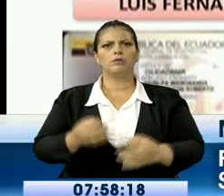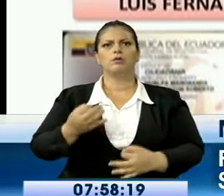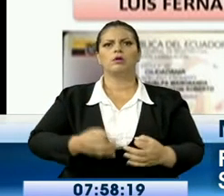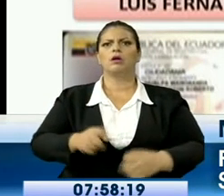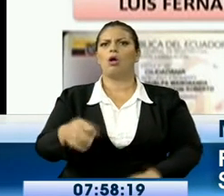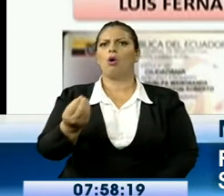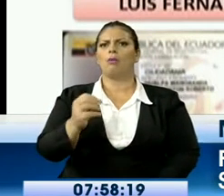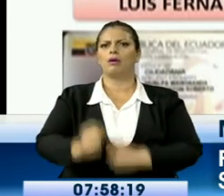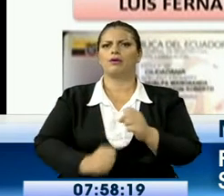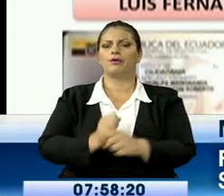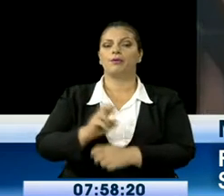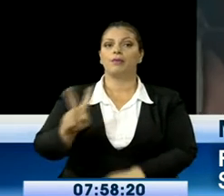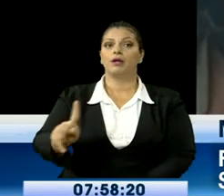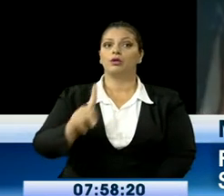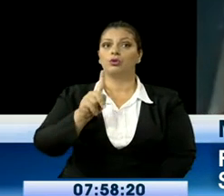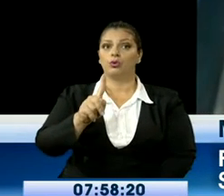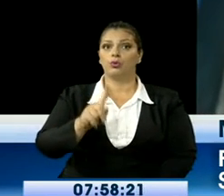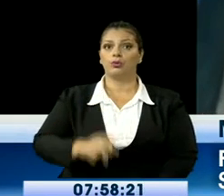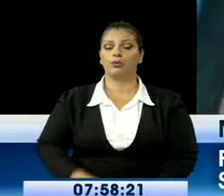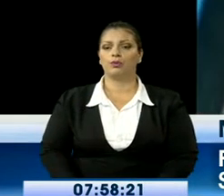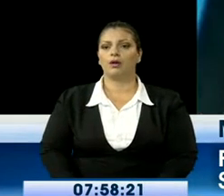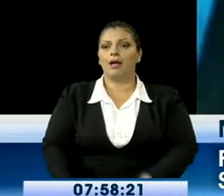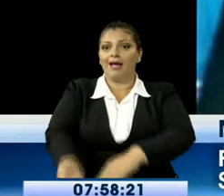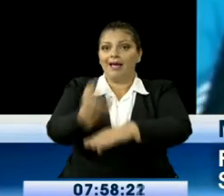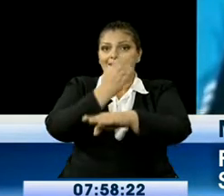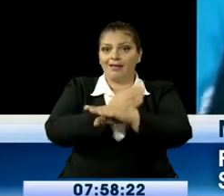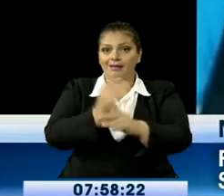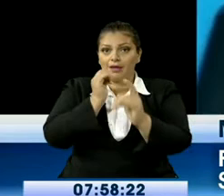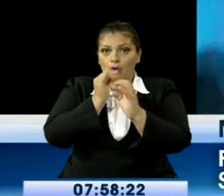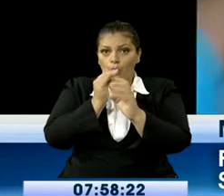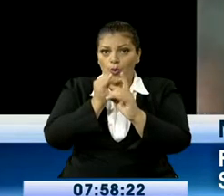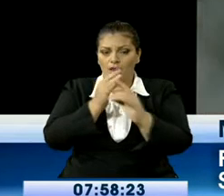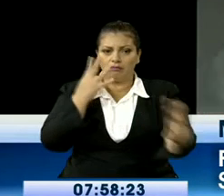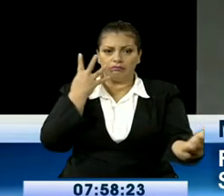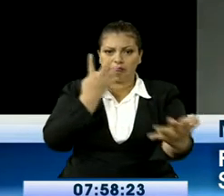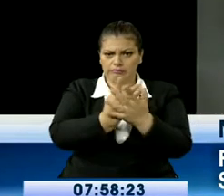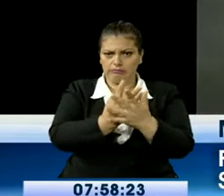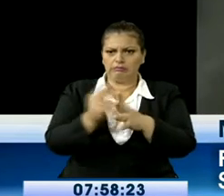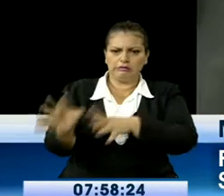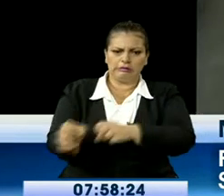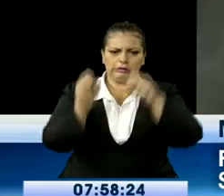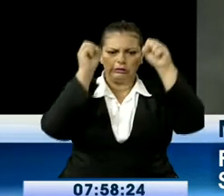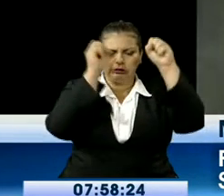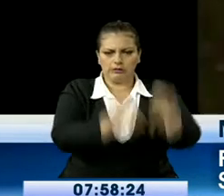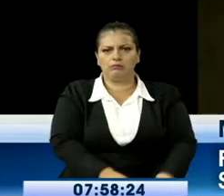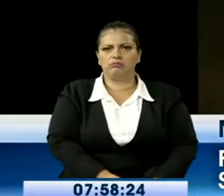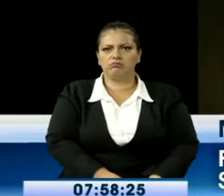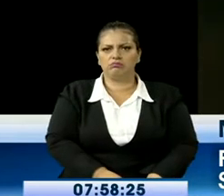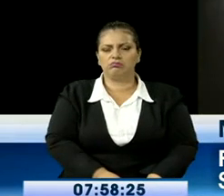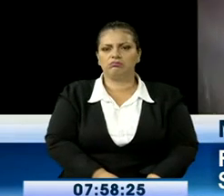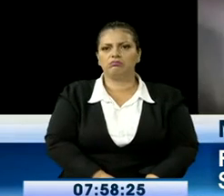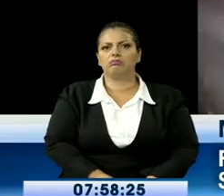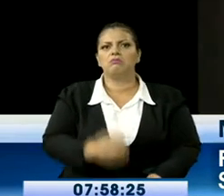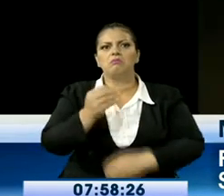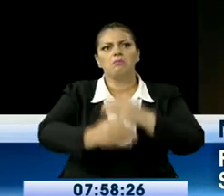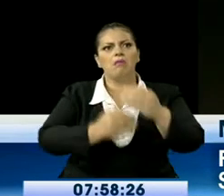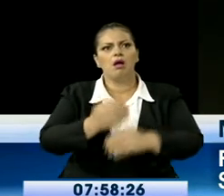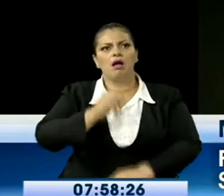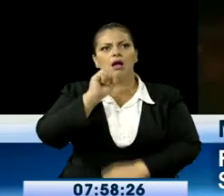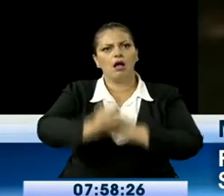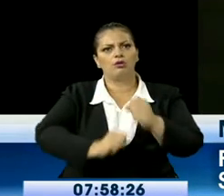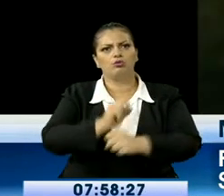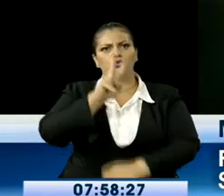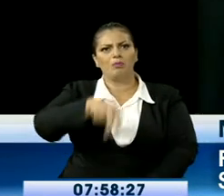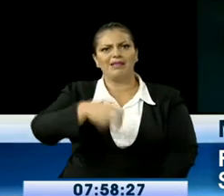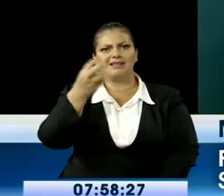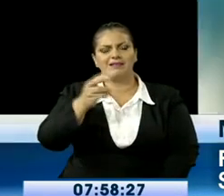guardaba prisión en el centro de rehabilitación de Guaranda, de donde logró fugar en enero de 2016. Agentes del bloque de búsqueda lo rastrearon